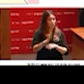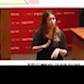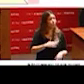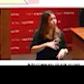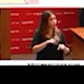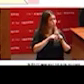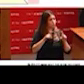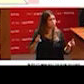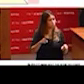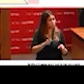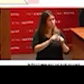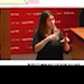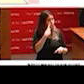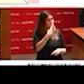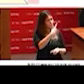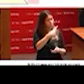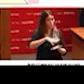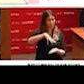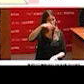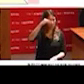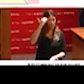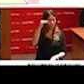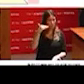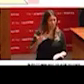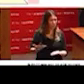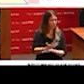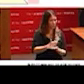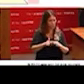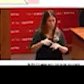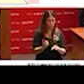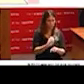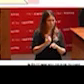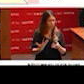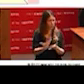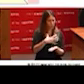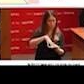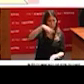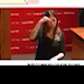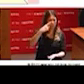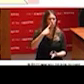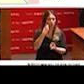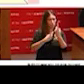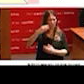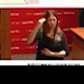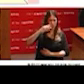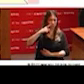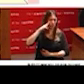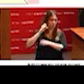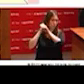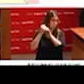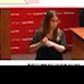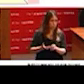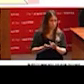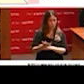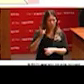plantilla en pantalla es la pirámide de todos nuestros puestos de trabajo desde los consultores Junior que que acceden a